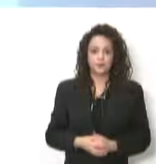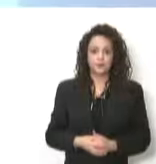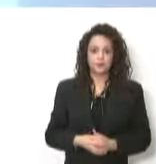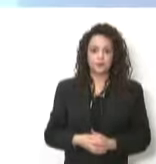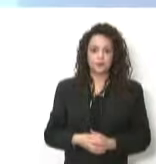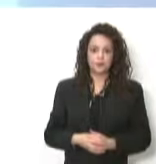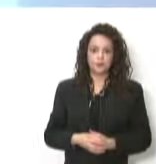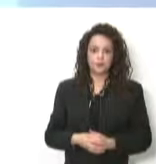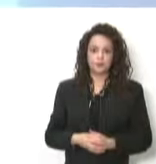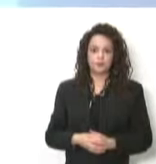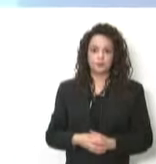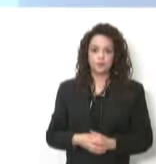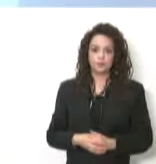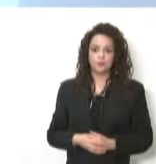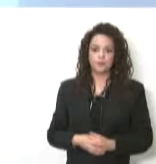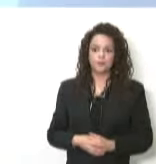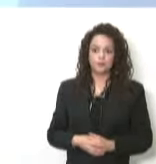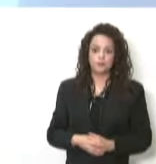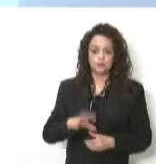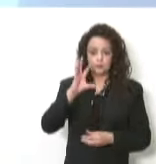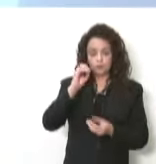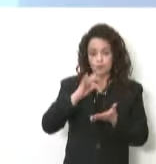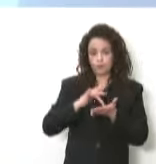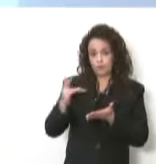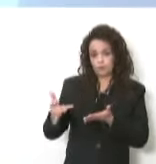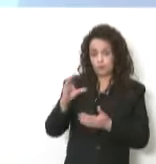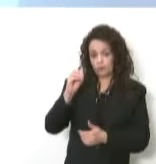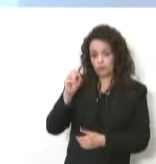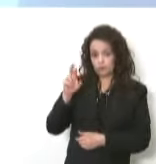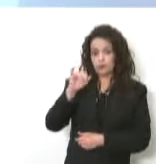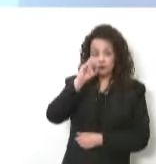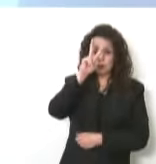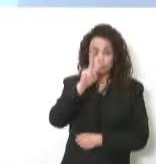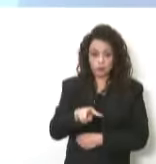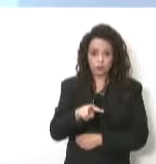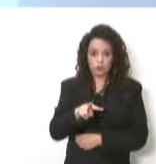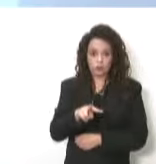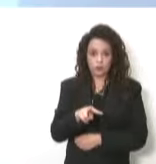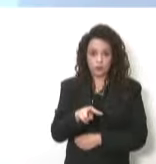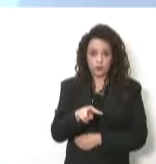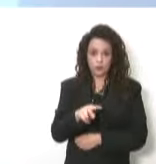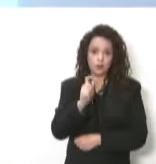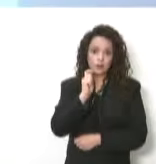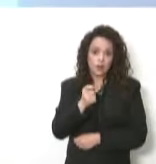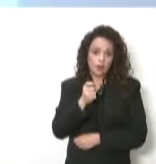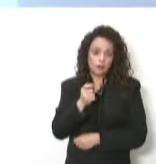Pues muchas gracias, Oscar. En efecto, jurídicamente el cambio de cualquier